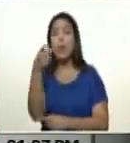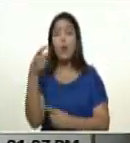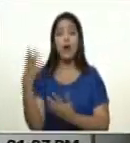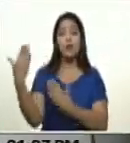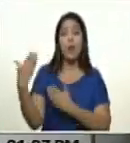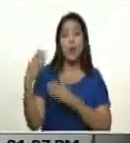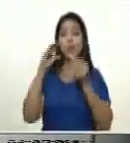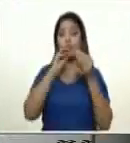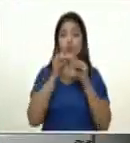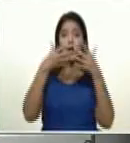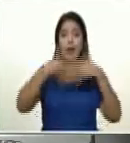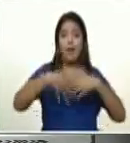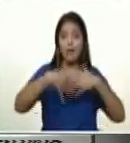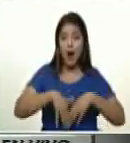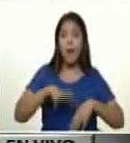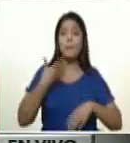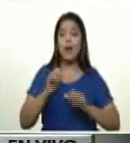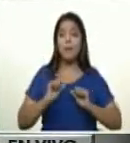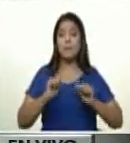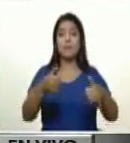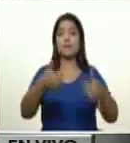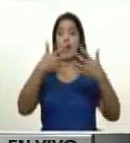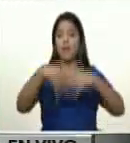la fábrica para ponerla en marcha.